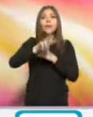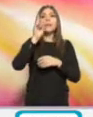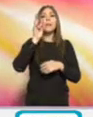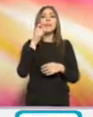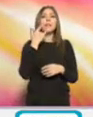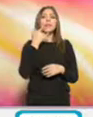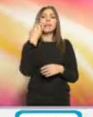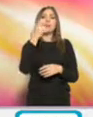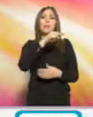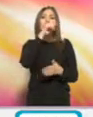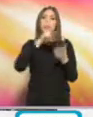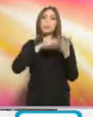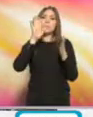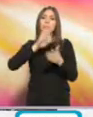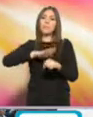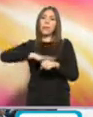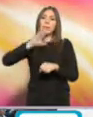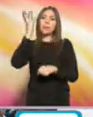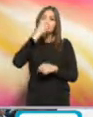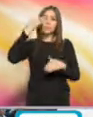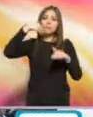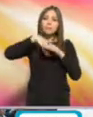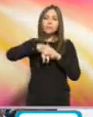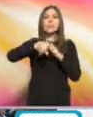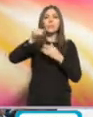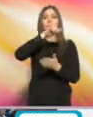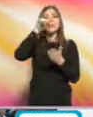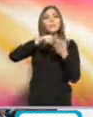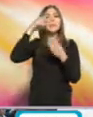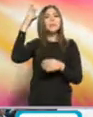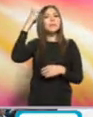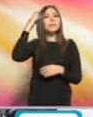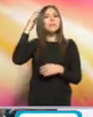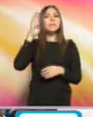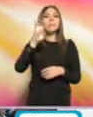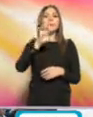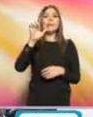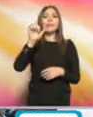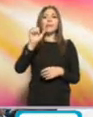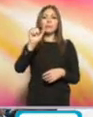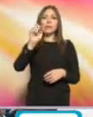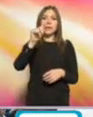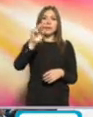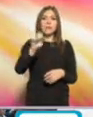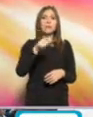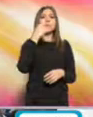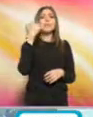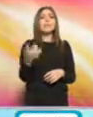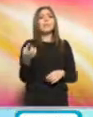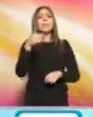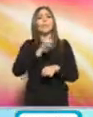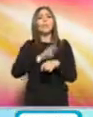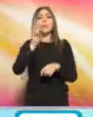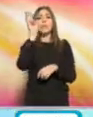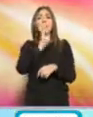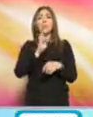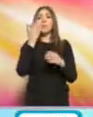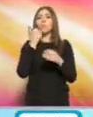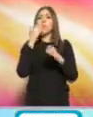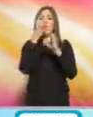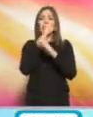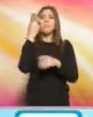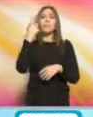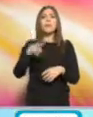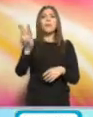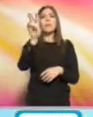uno de los recintos más bellos de la Además, y ahí mismo, no hay concierto el miércoles, pero sí lo hay el viernes, en el Palacio de Bellas